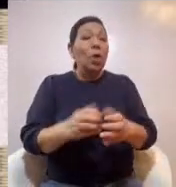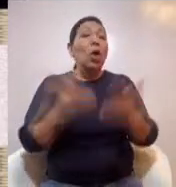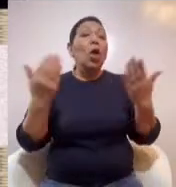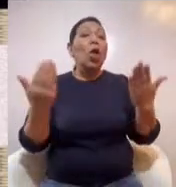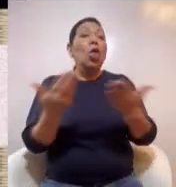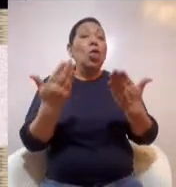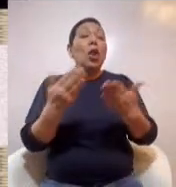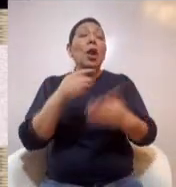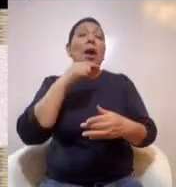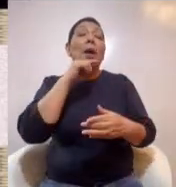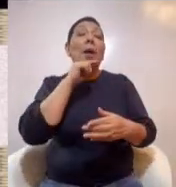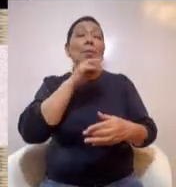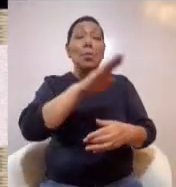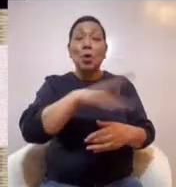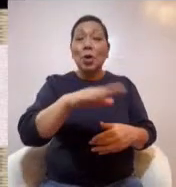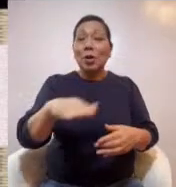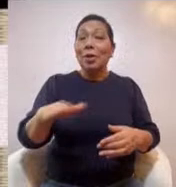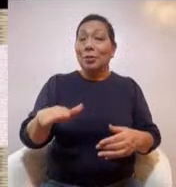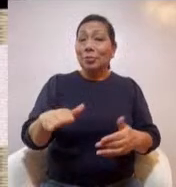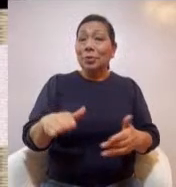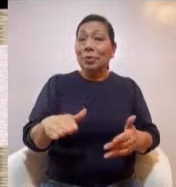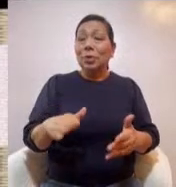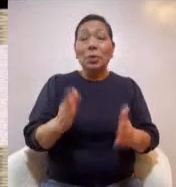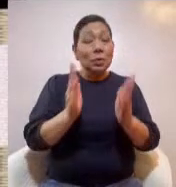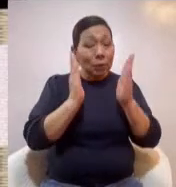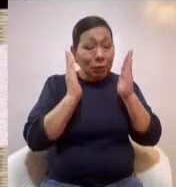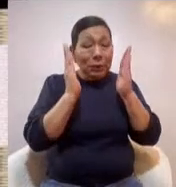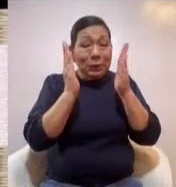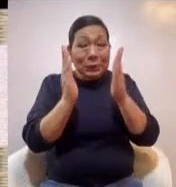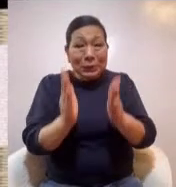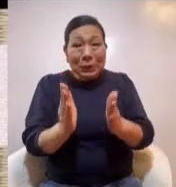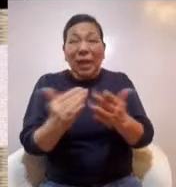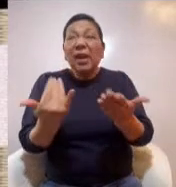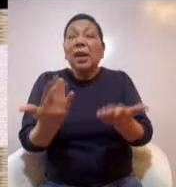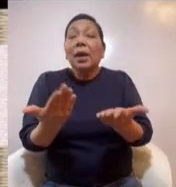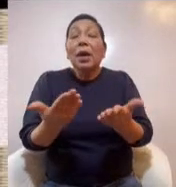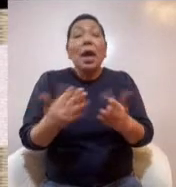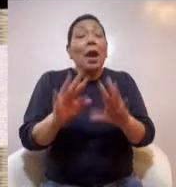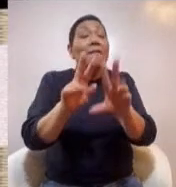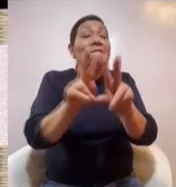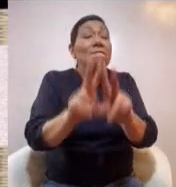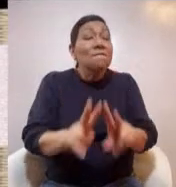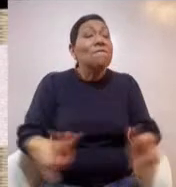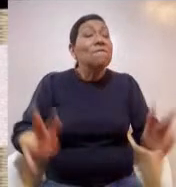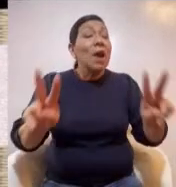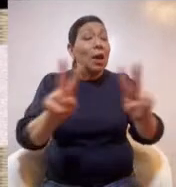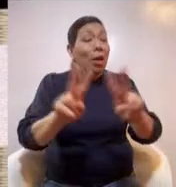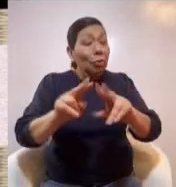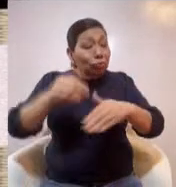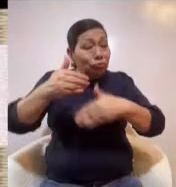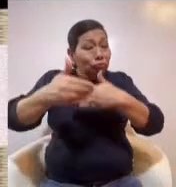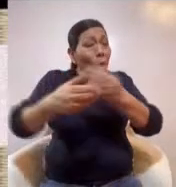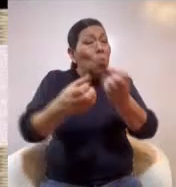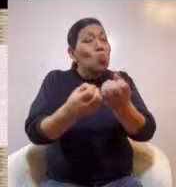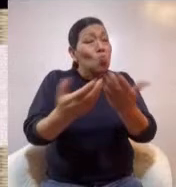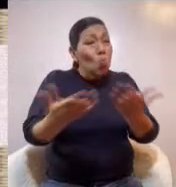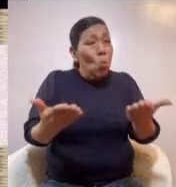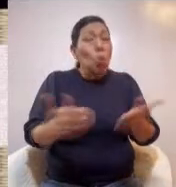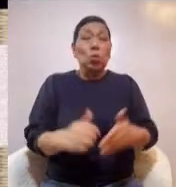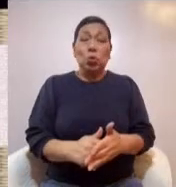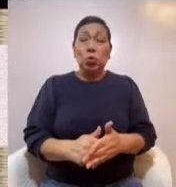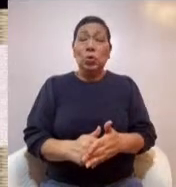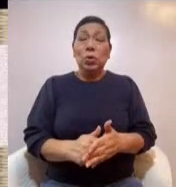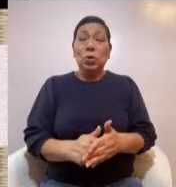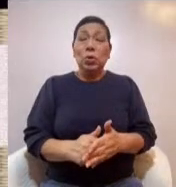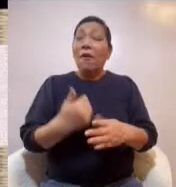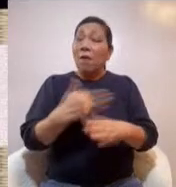valores donde las mujeres y las niñas siguen estando subordinadas y esos sistemas de valores se siguen reproduciendo en